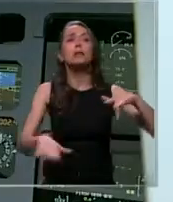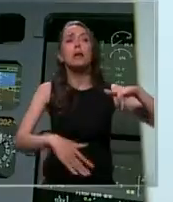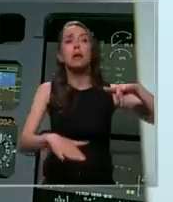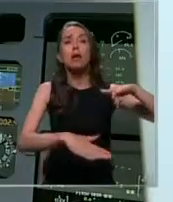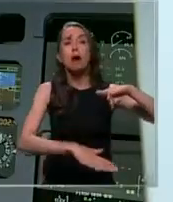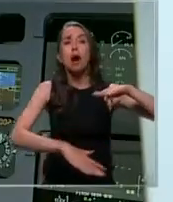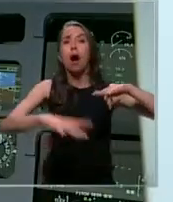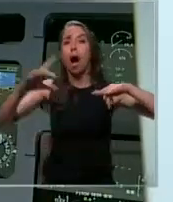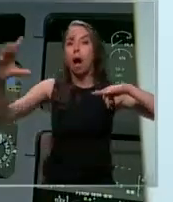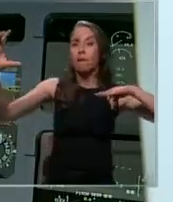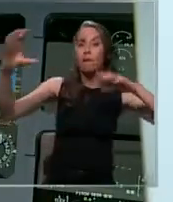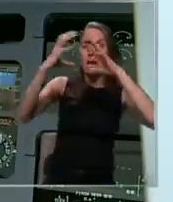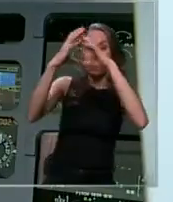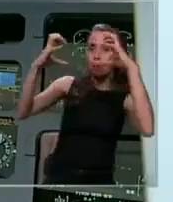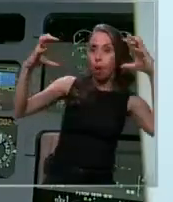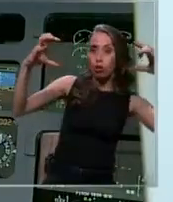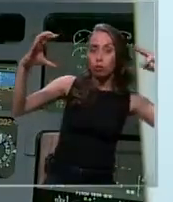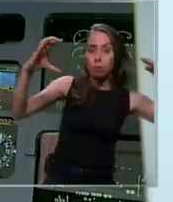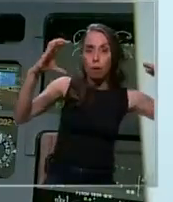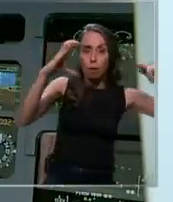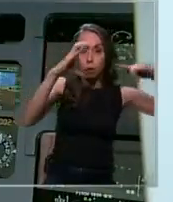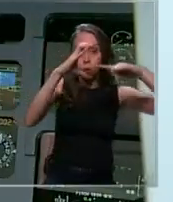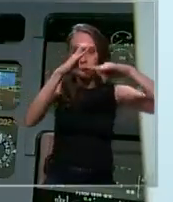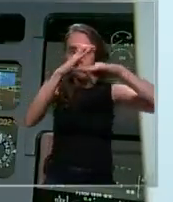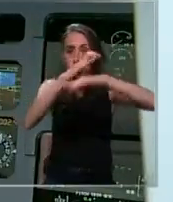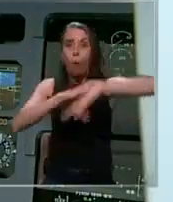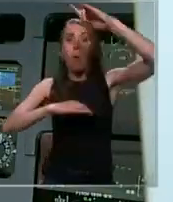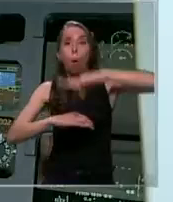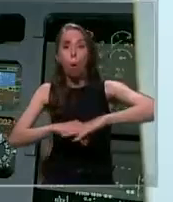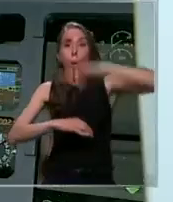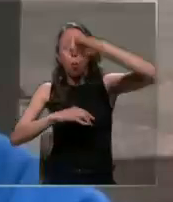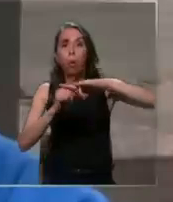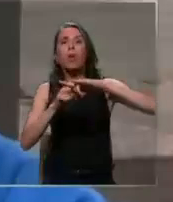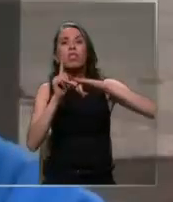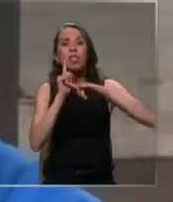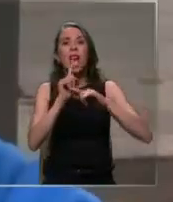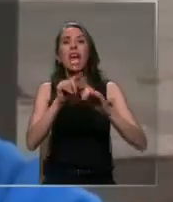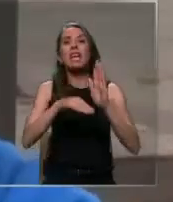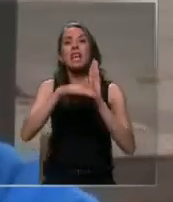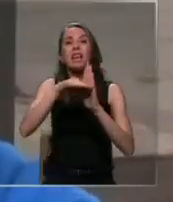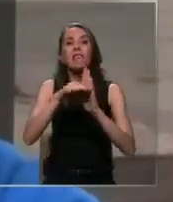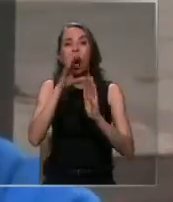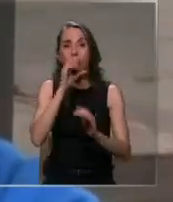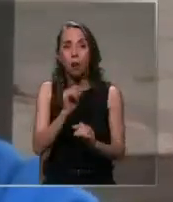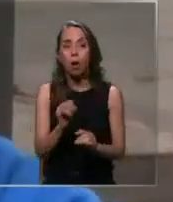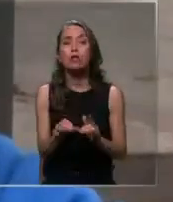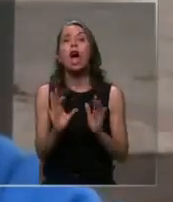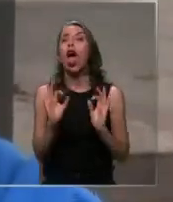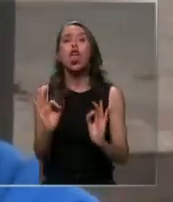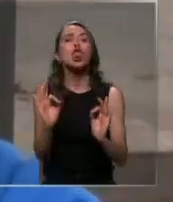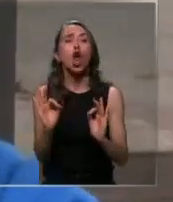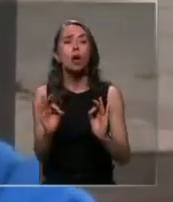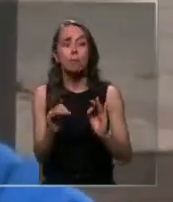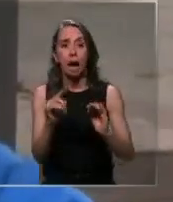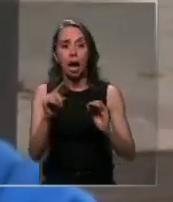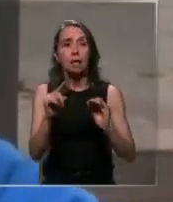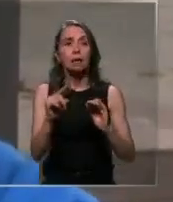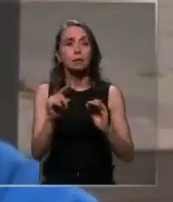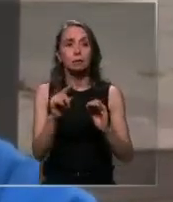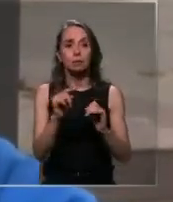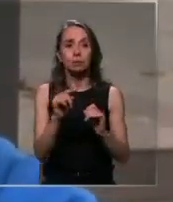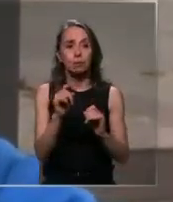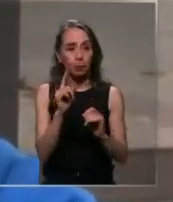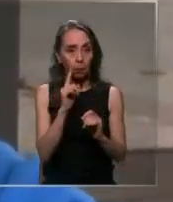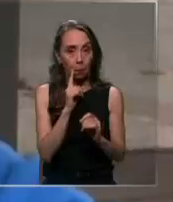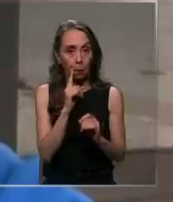de la turbulencia de acuerdo a la categoría que el avión tiene para resistirla. Es normal que un avión pase de condiciones